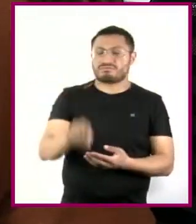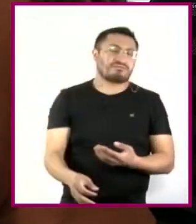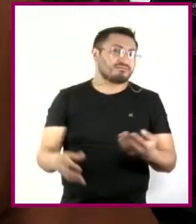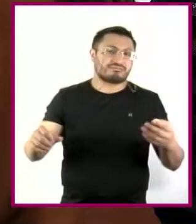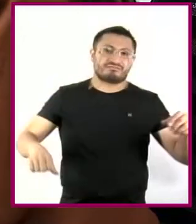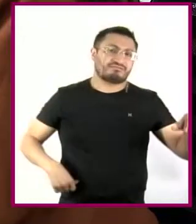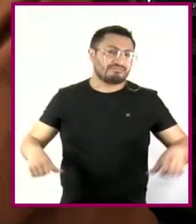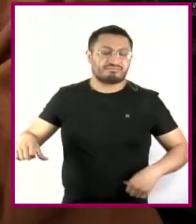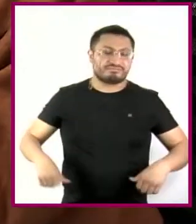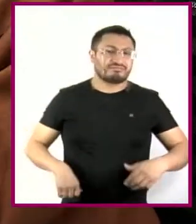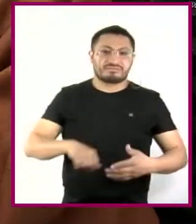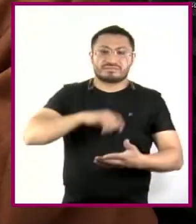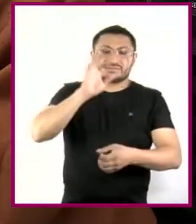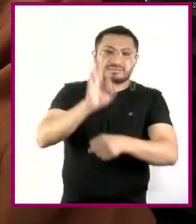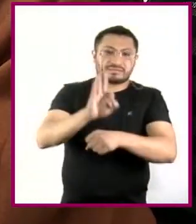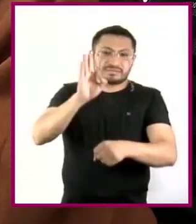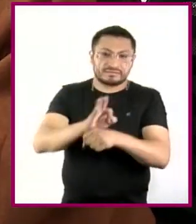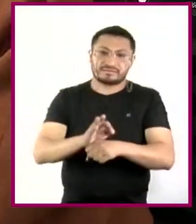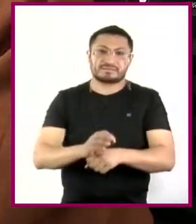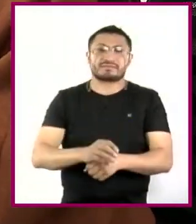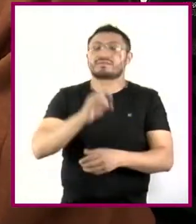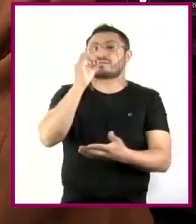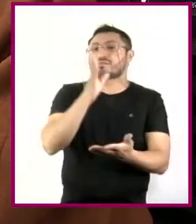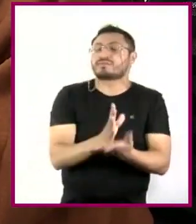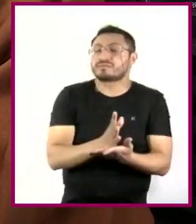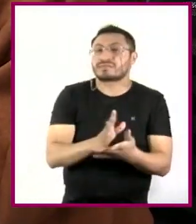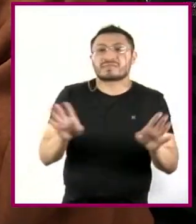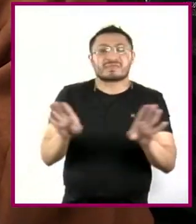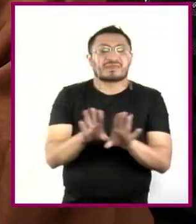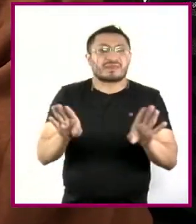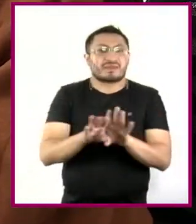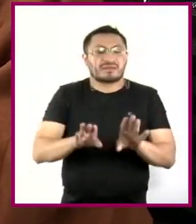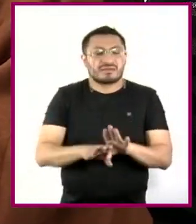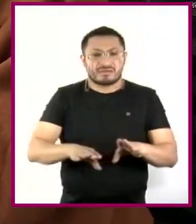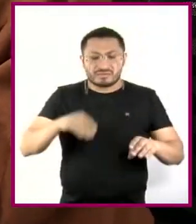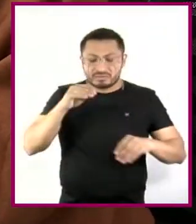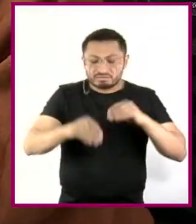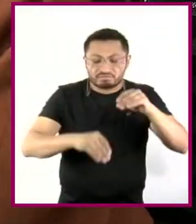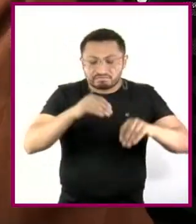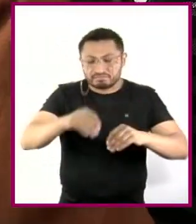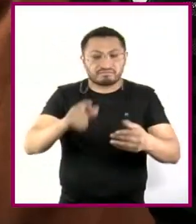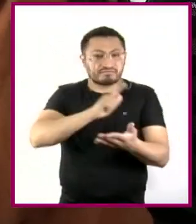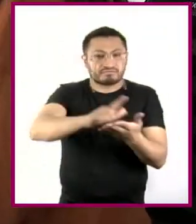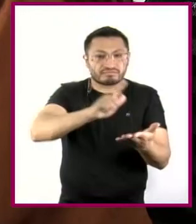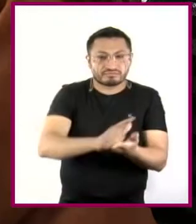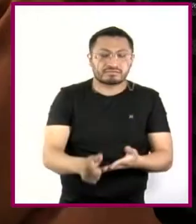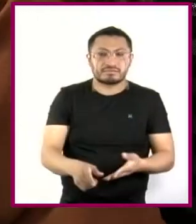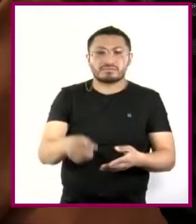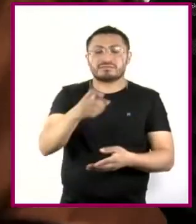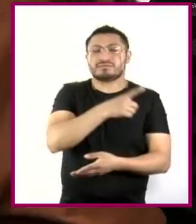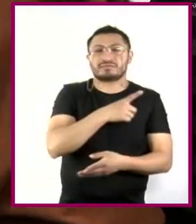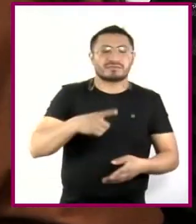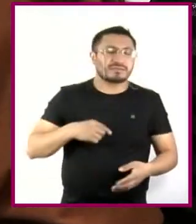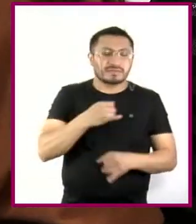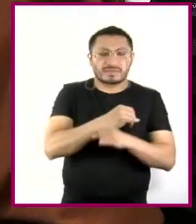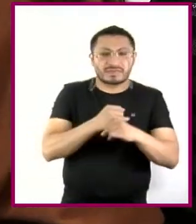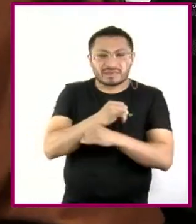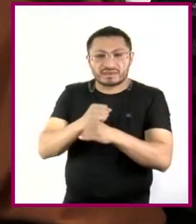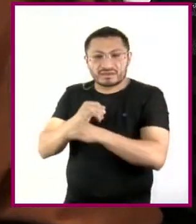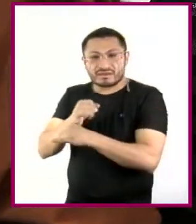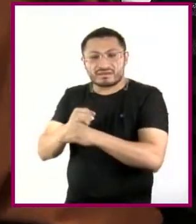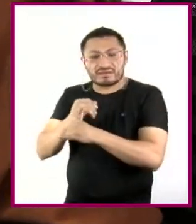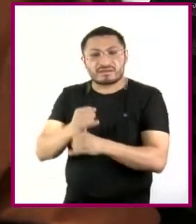acción punitiva, sino en resarcir el daño causado. Incluso hay que ver si existen complicaciones para